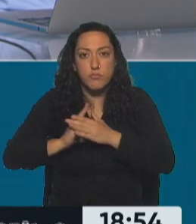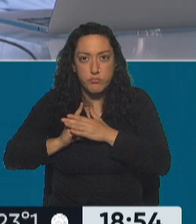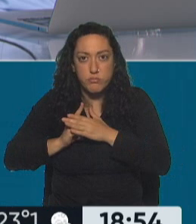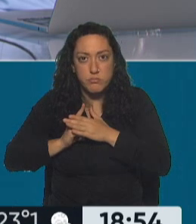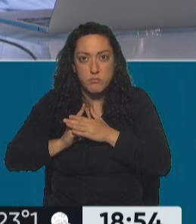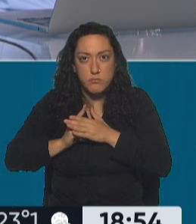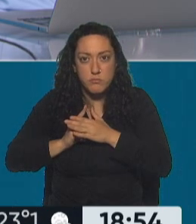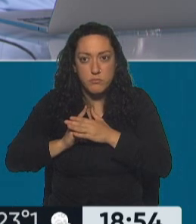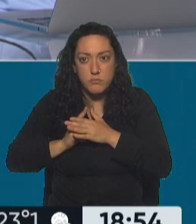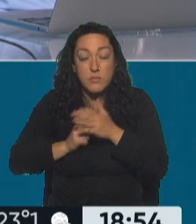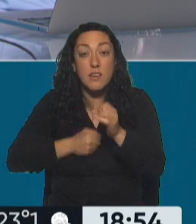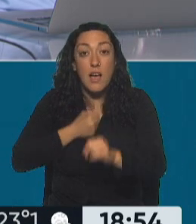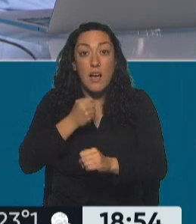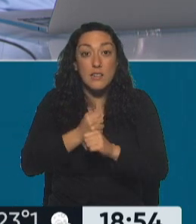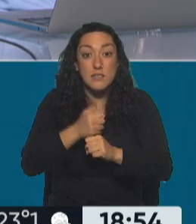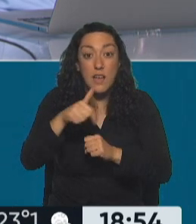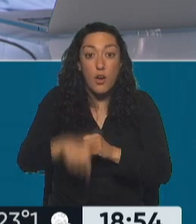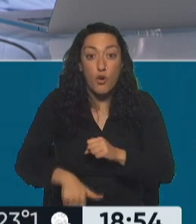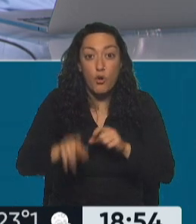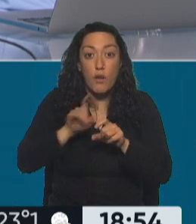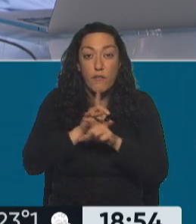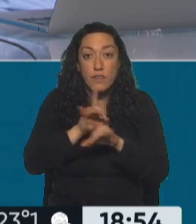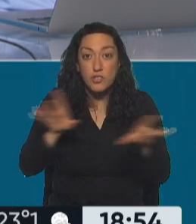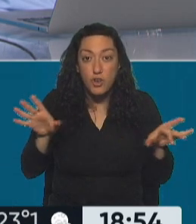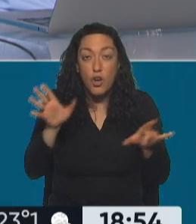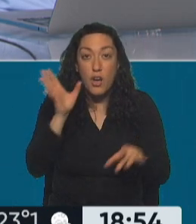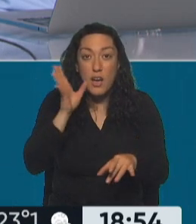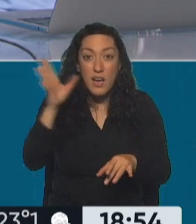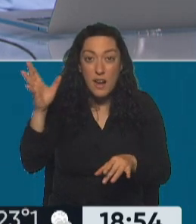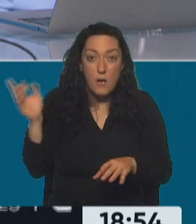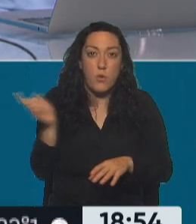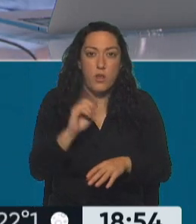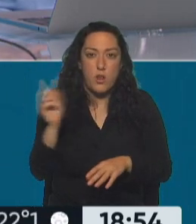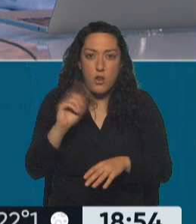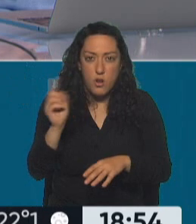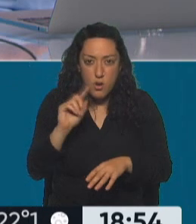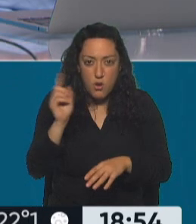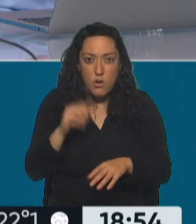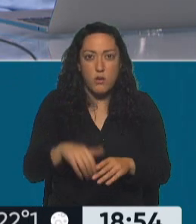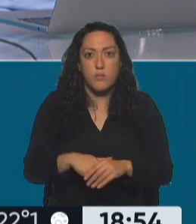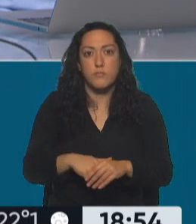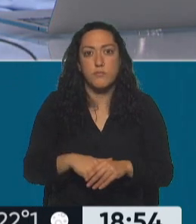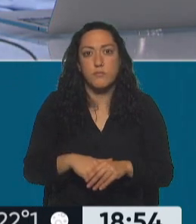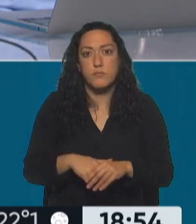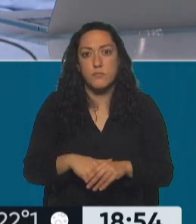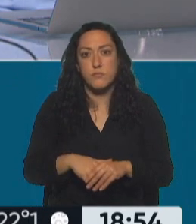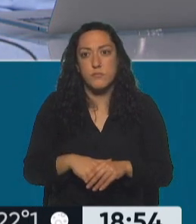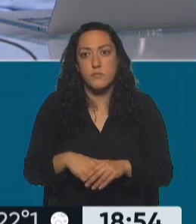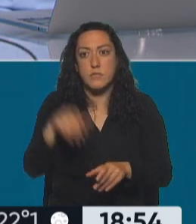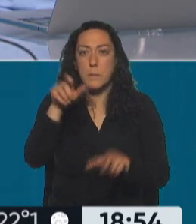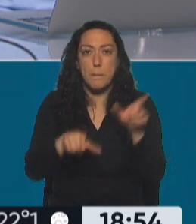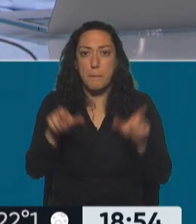han sido graves las infecciones por coronavirus que hemos visto, como las que se vieron al principio de la pandemia, con la gente que no